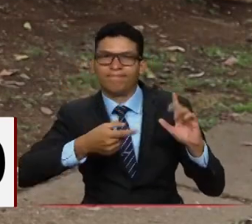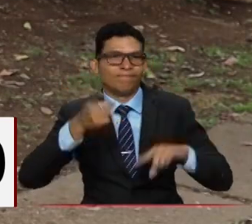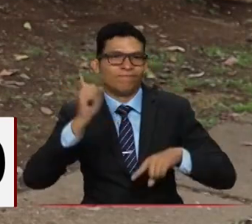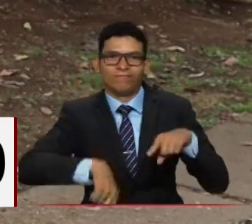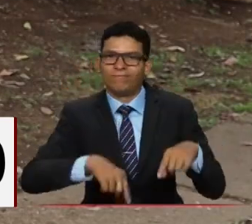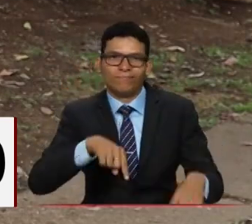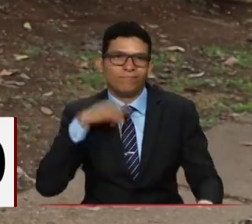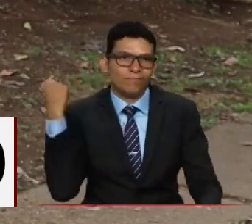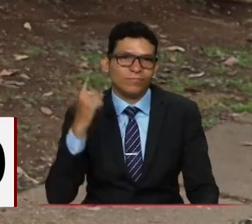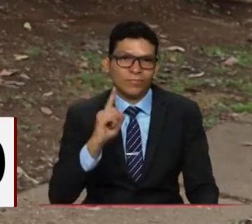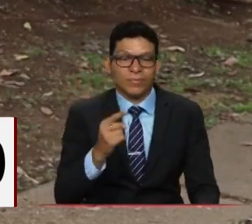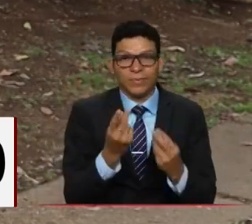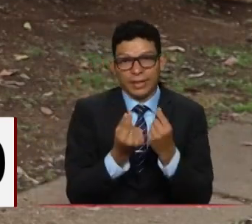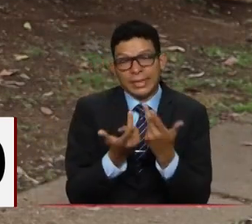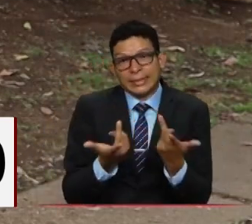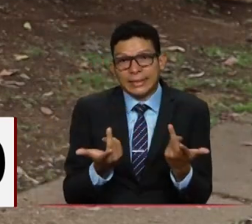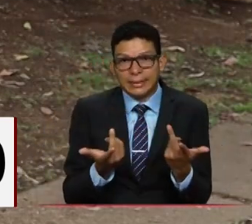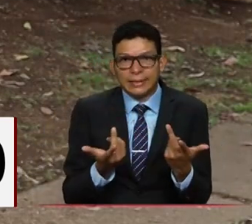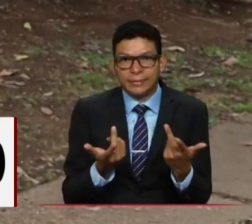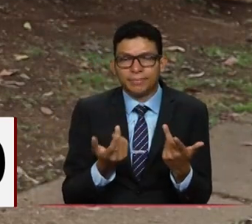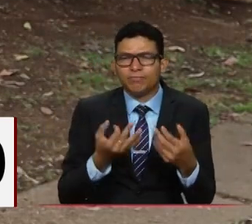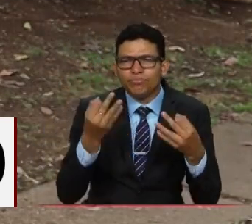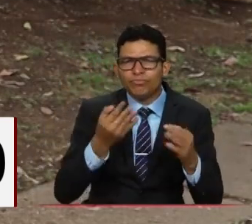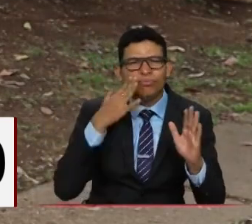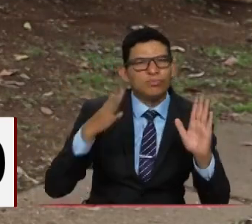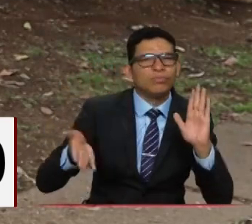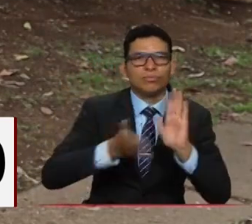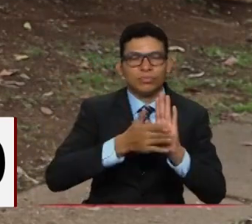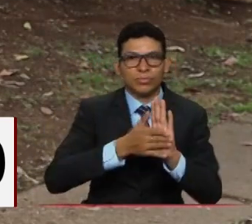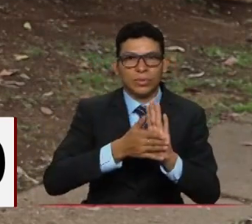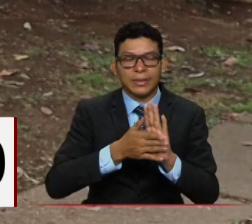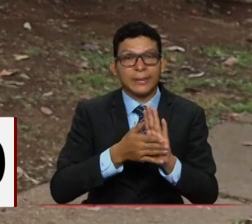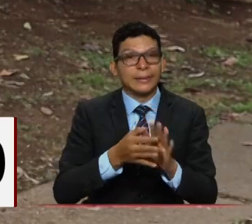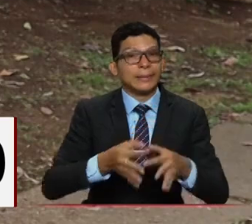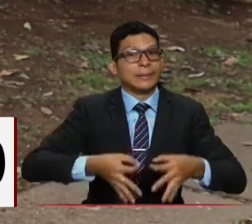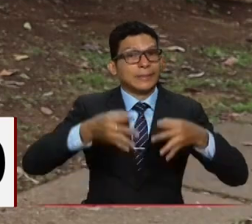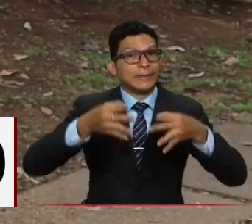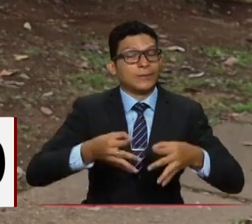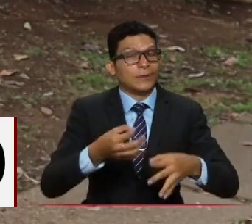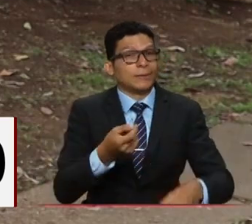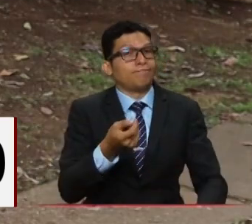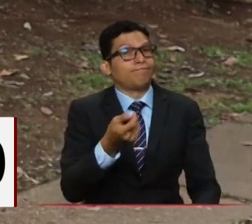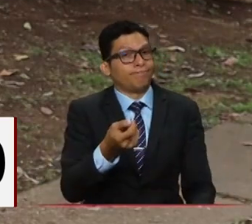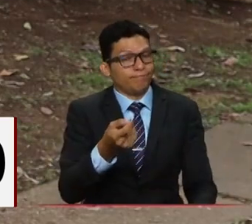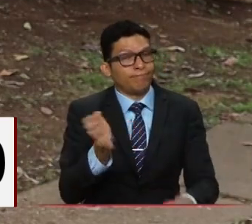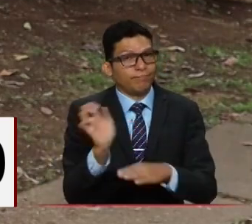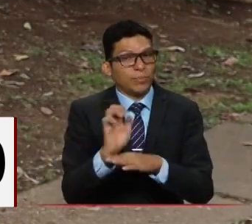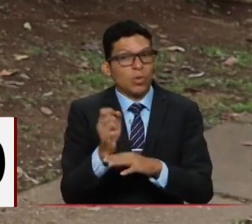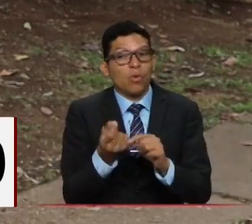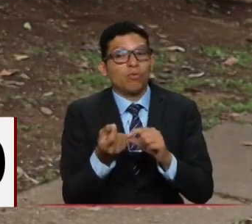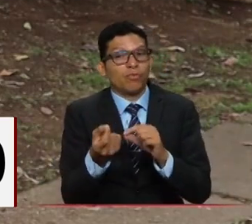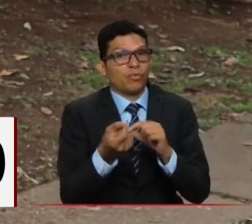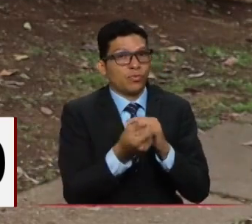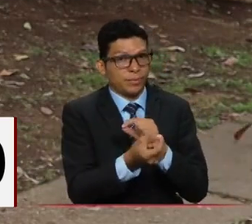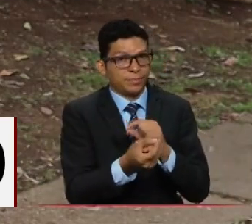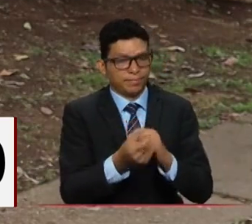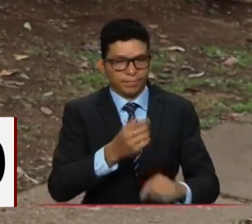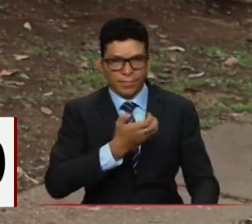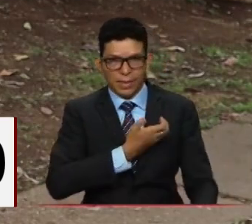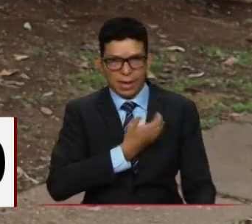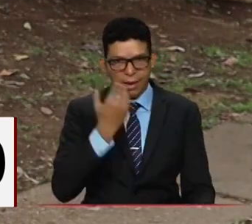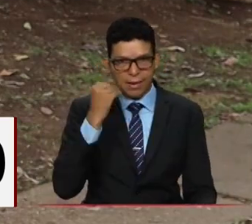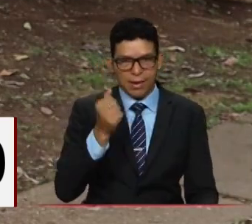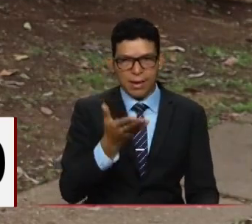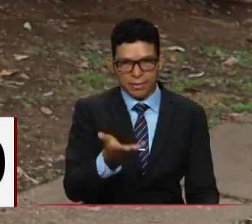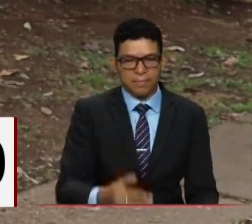podido llevarse el dinero lo que sí quedó en evidencia es la escasa seguridad alrededor de la entidad la misma alcaldesa se